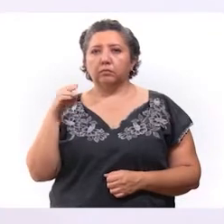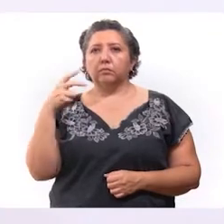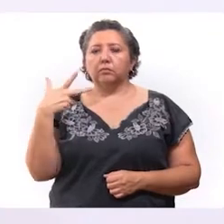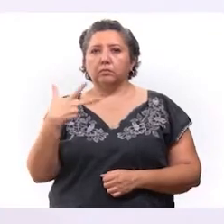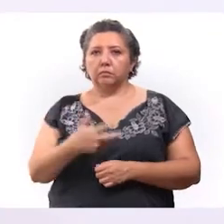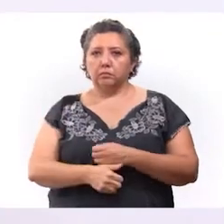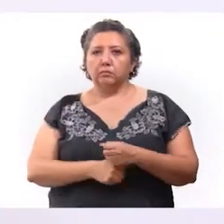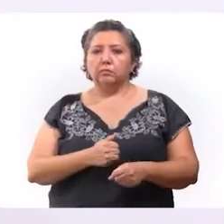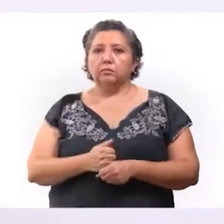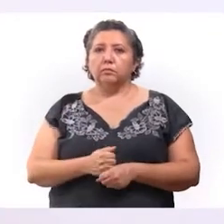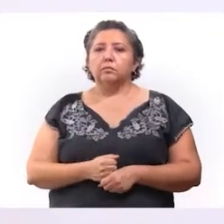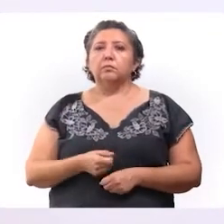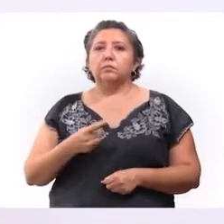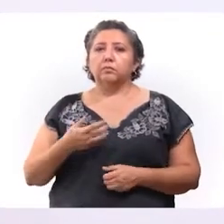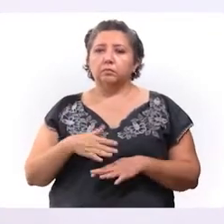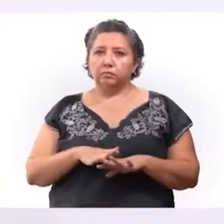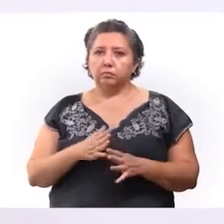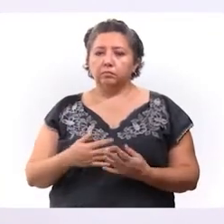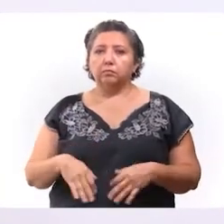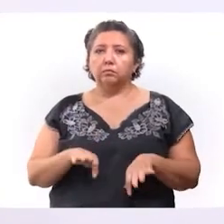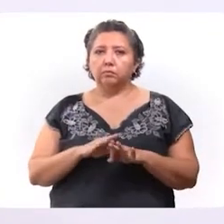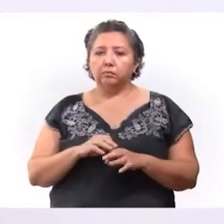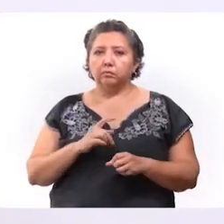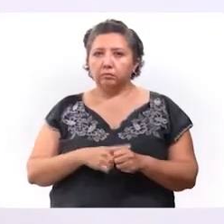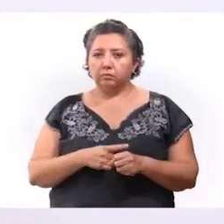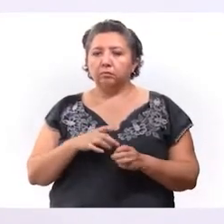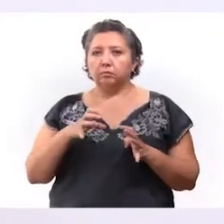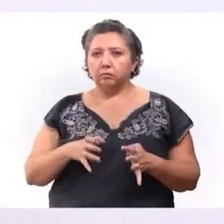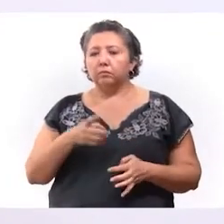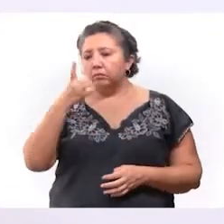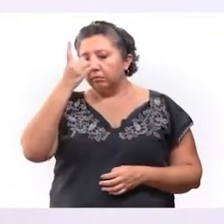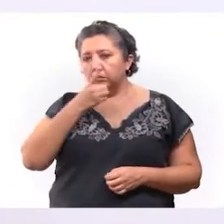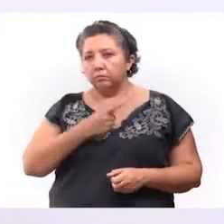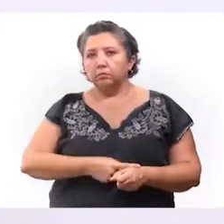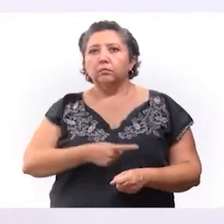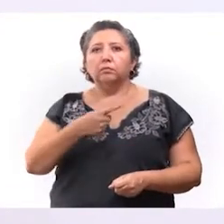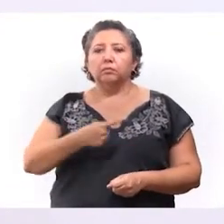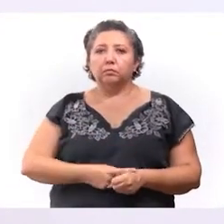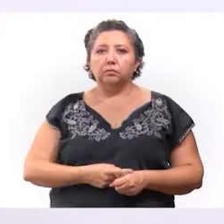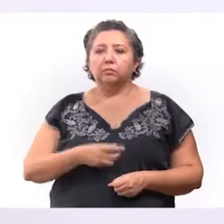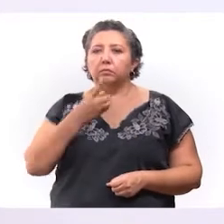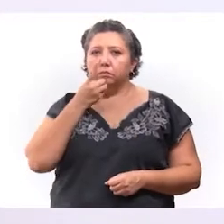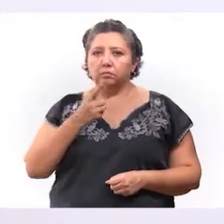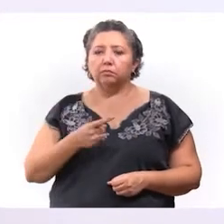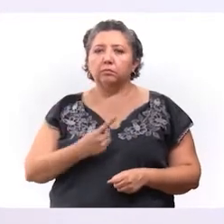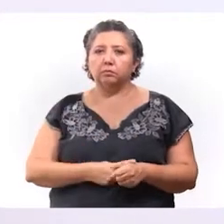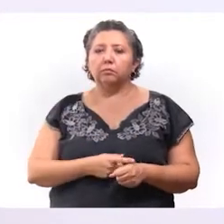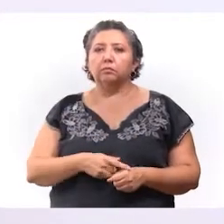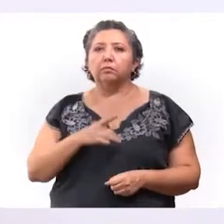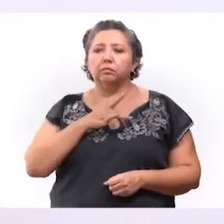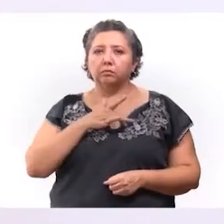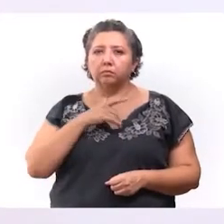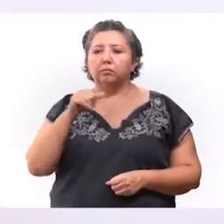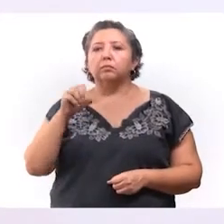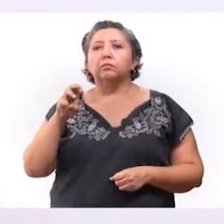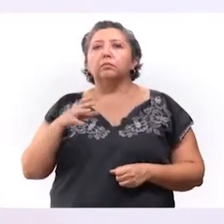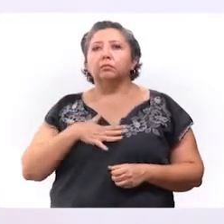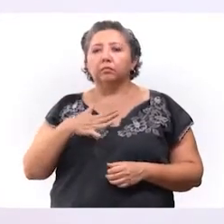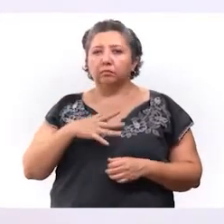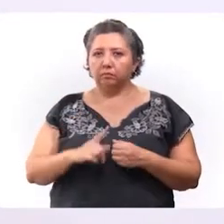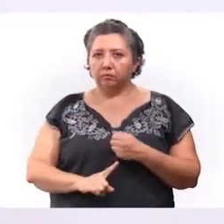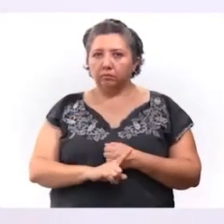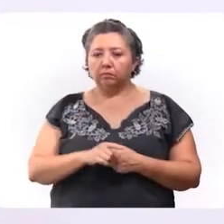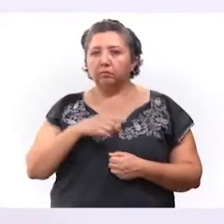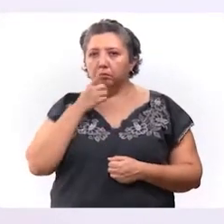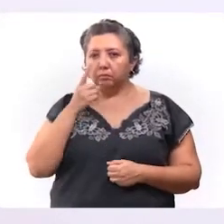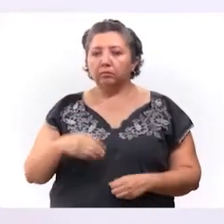98 años. Entre sus principales enfermedades se encontraban diabetes, hipertensión, enfermedad cardiovascular y asma.